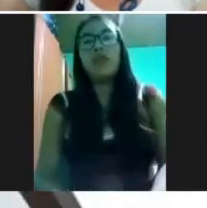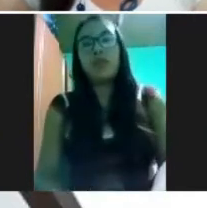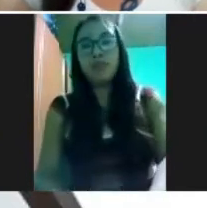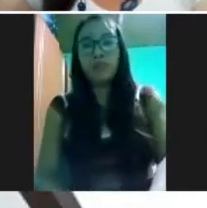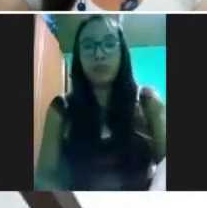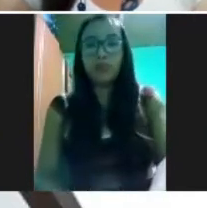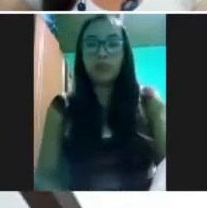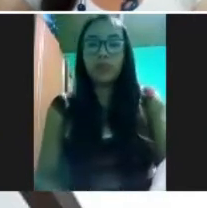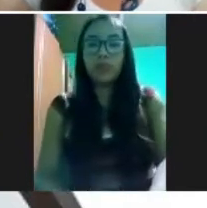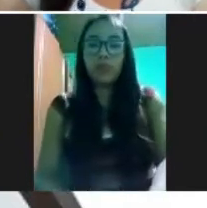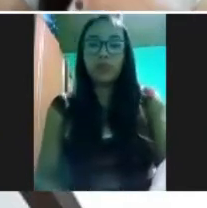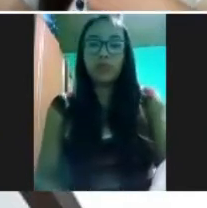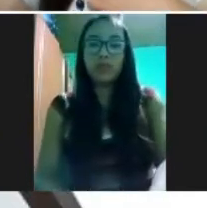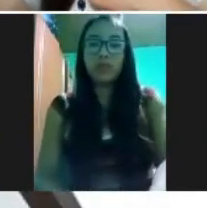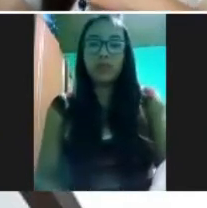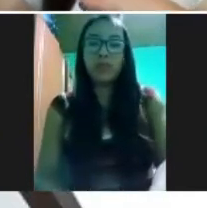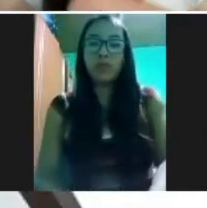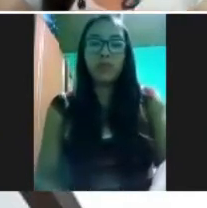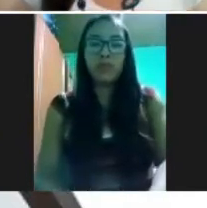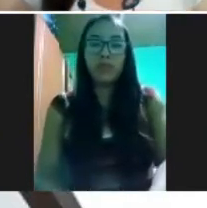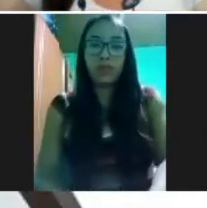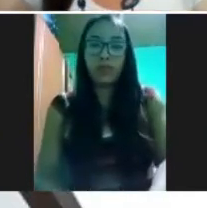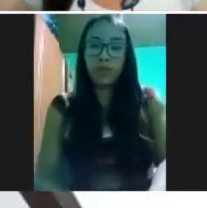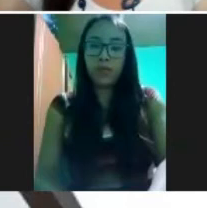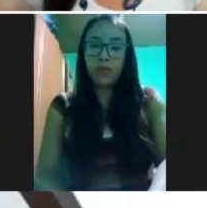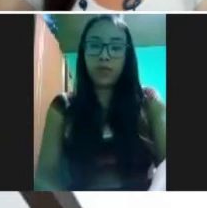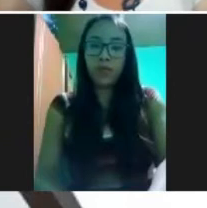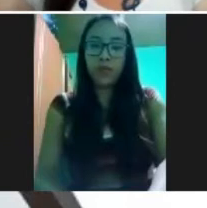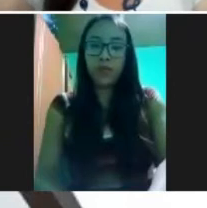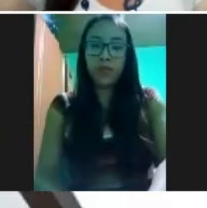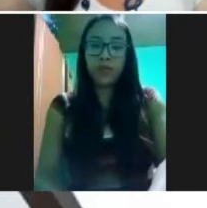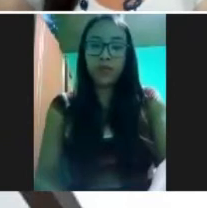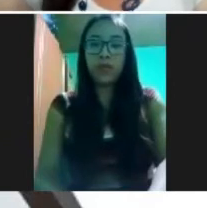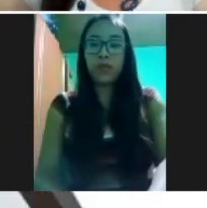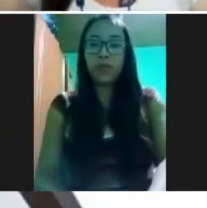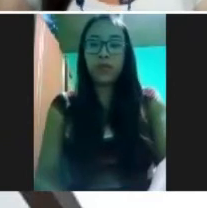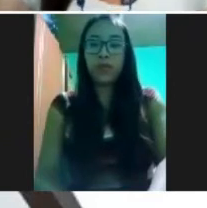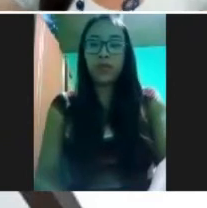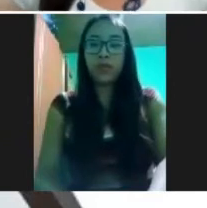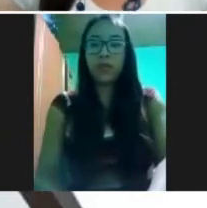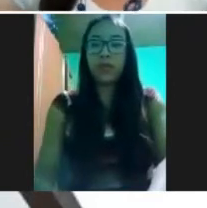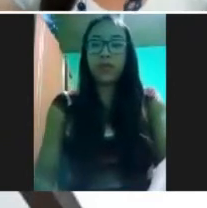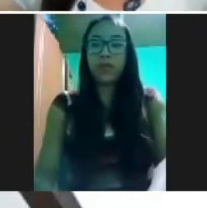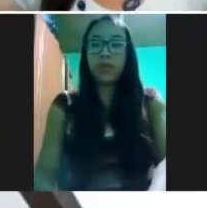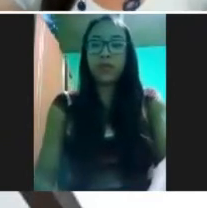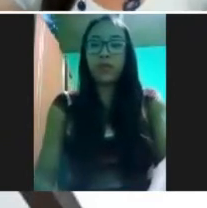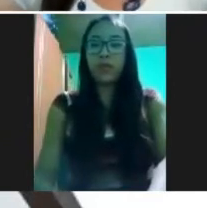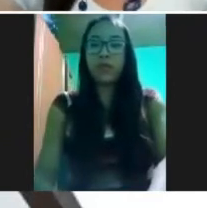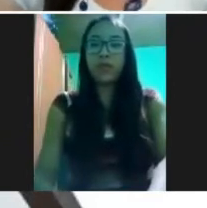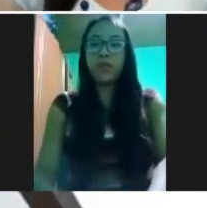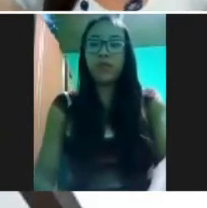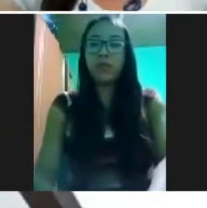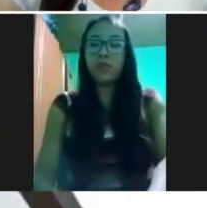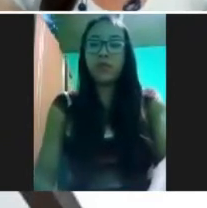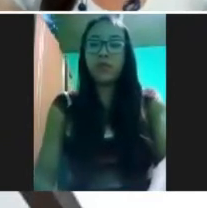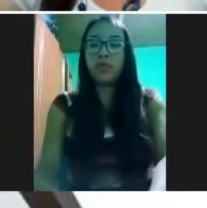los programas de salud. Y esto viene a perjudicar definitivamente en todo, pues porque hay